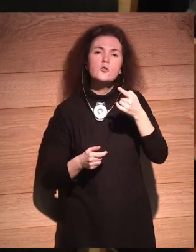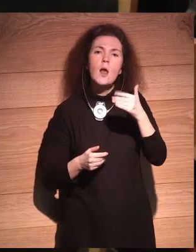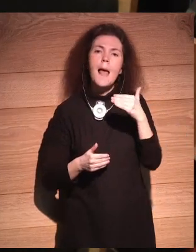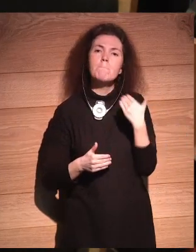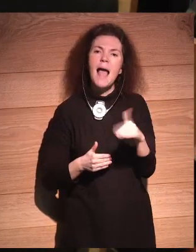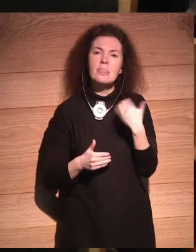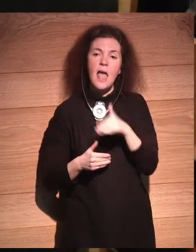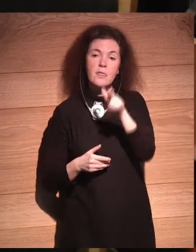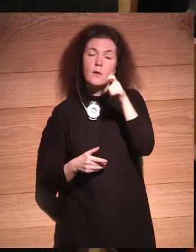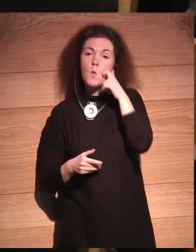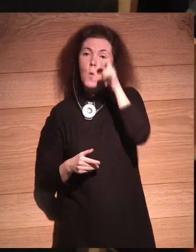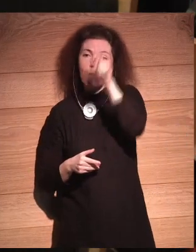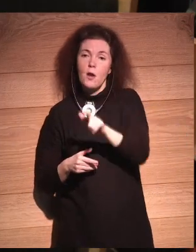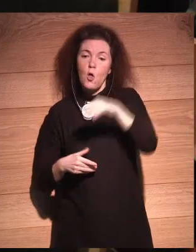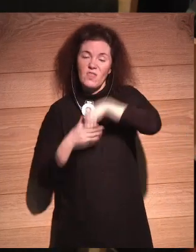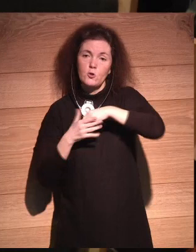es una condición humana.